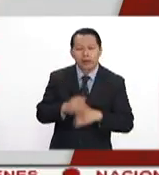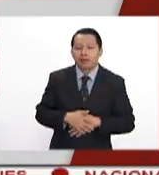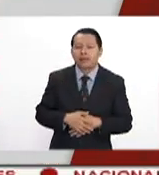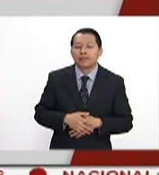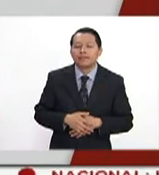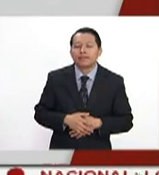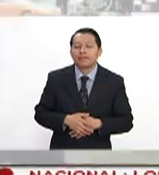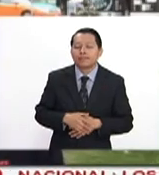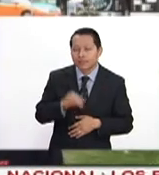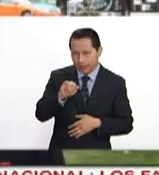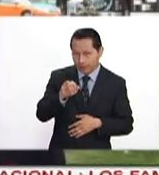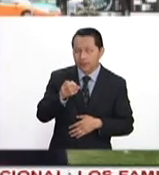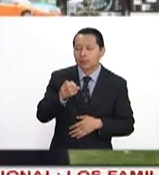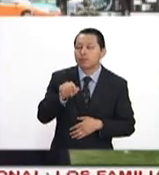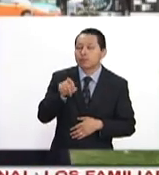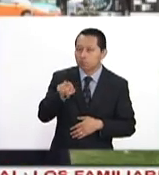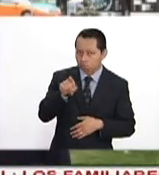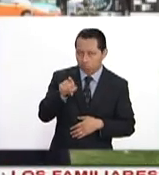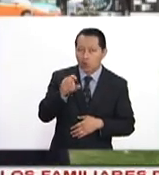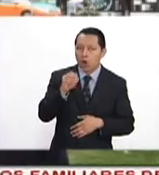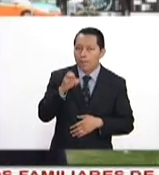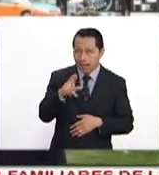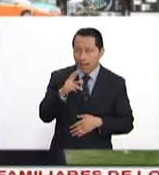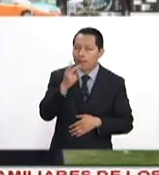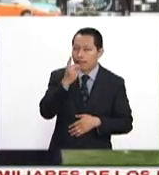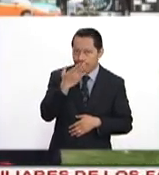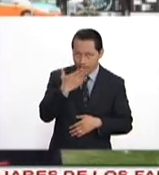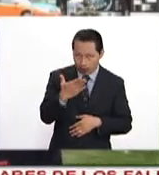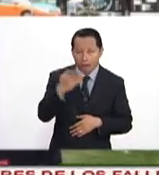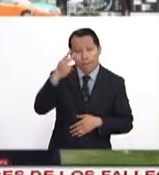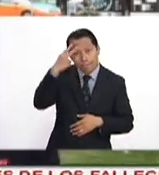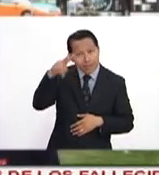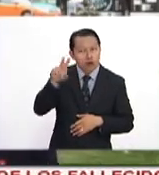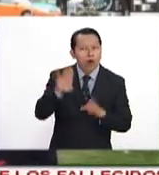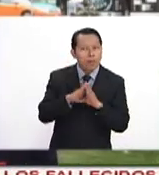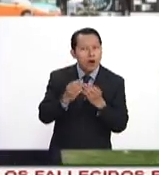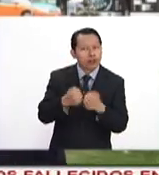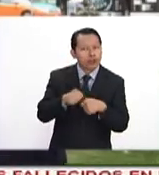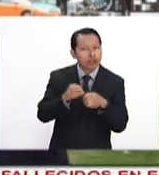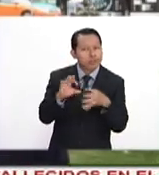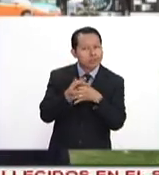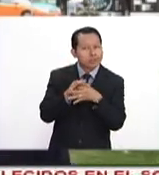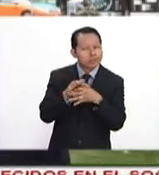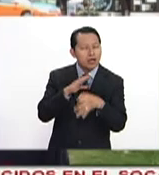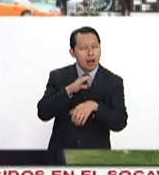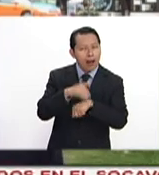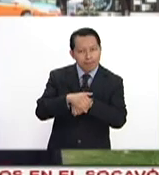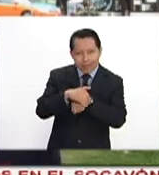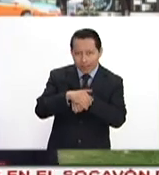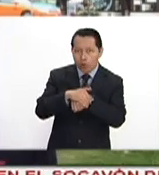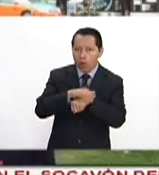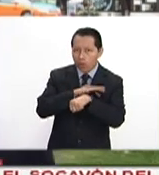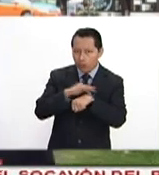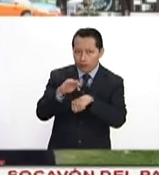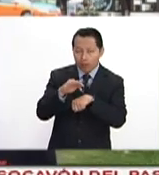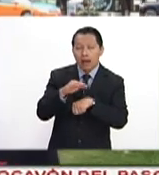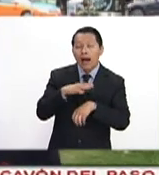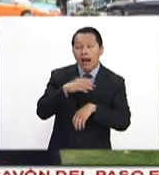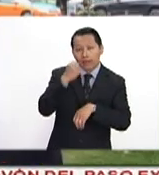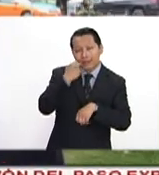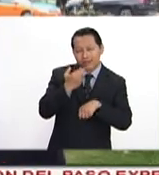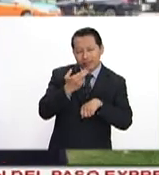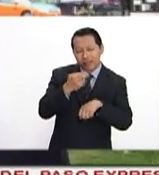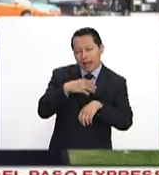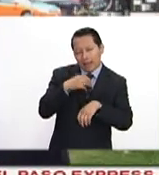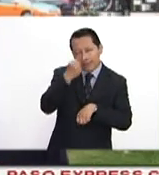Efectivamente, tú lo has dicho y lo has dicho bien, Omar. México se ve como un aliado estratégico, un socio, un amigo. El ministro de Innovación nos